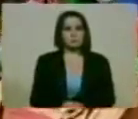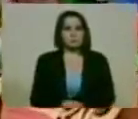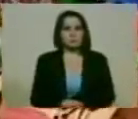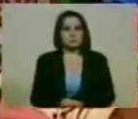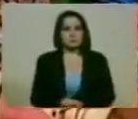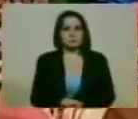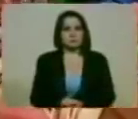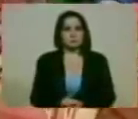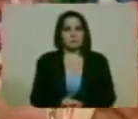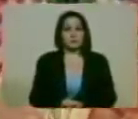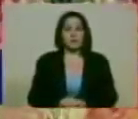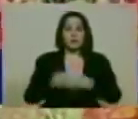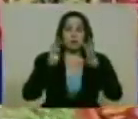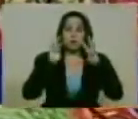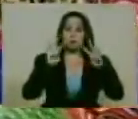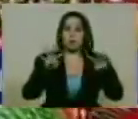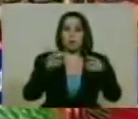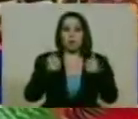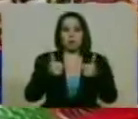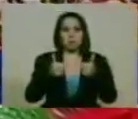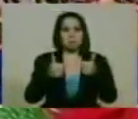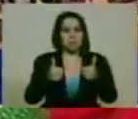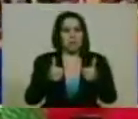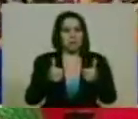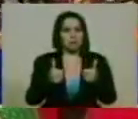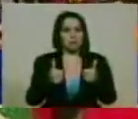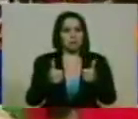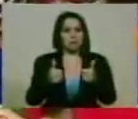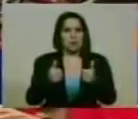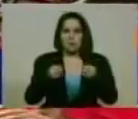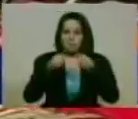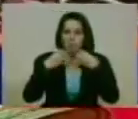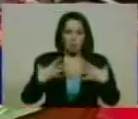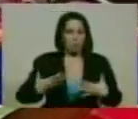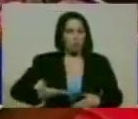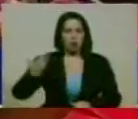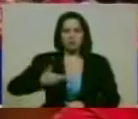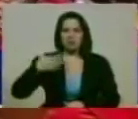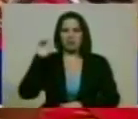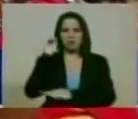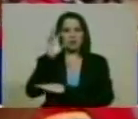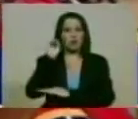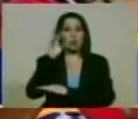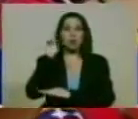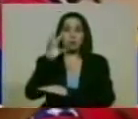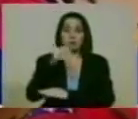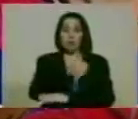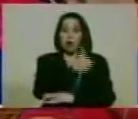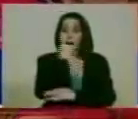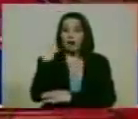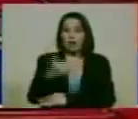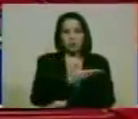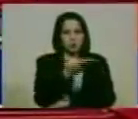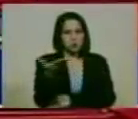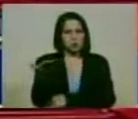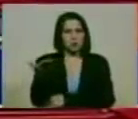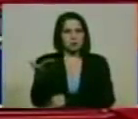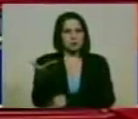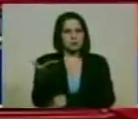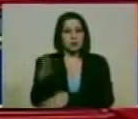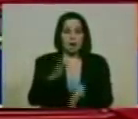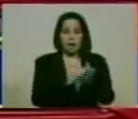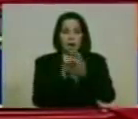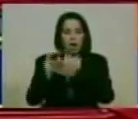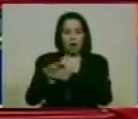Por eso me parece muy bien, muy oportuno este congreso. Y que cada uno de ustedes,